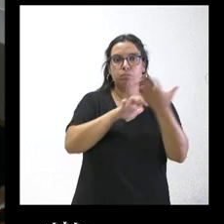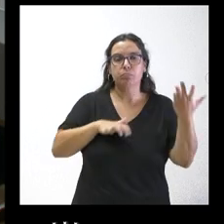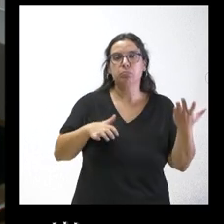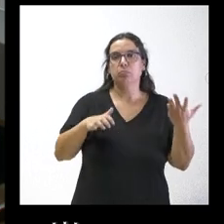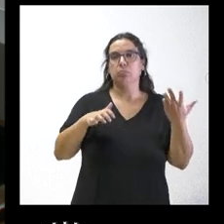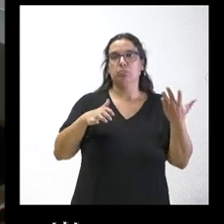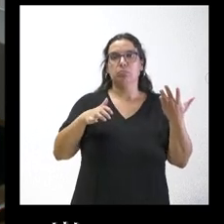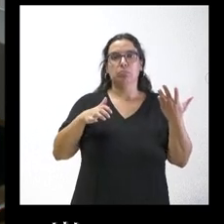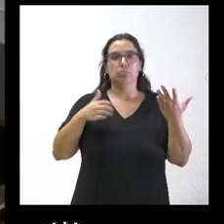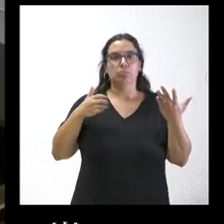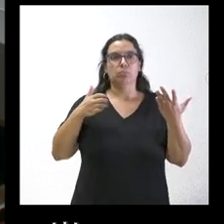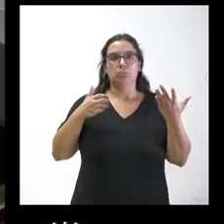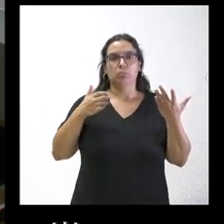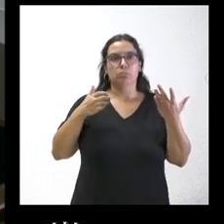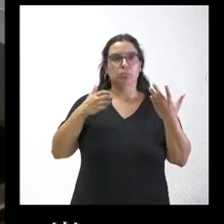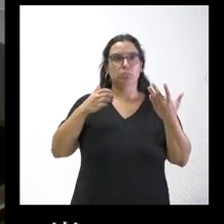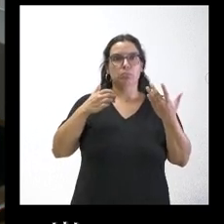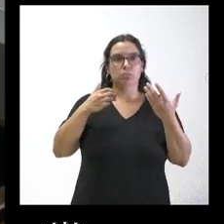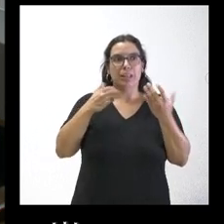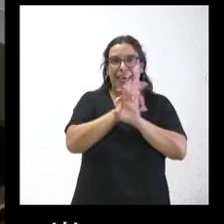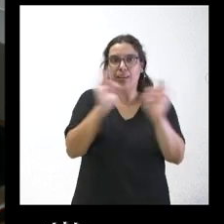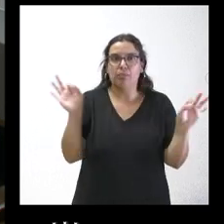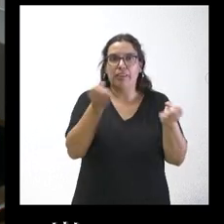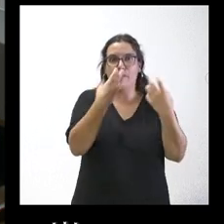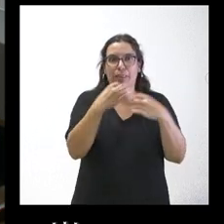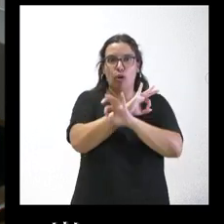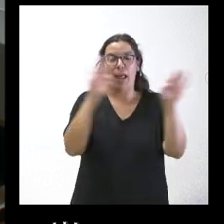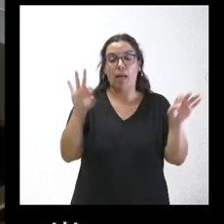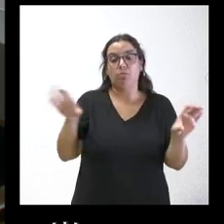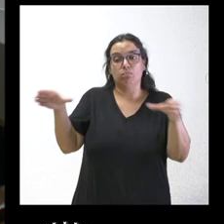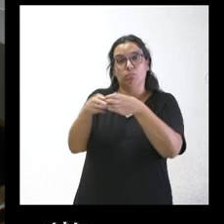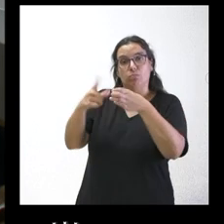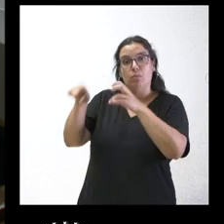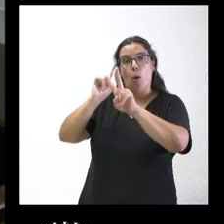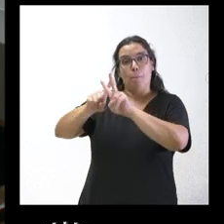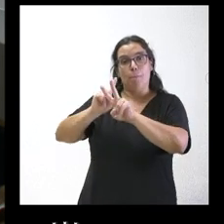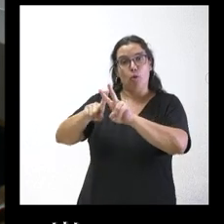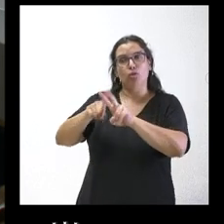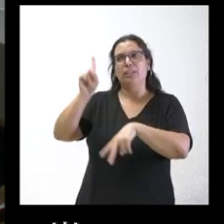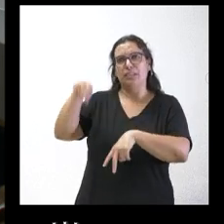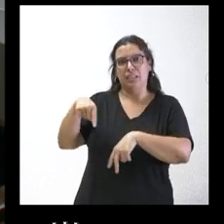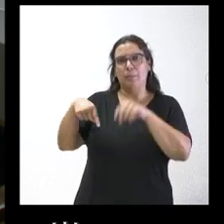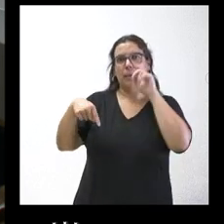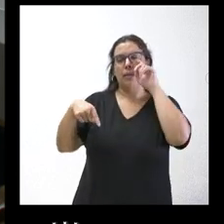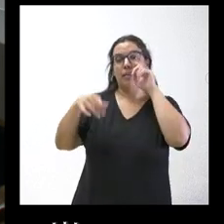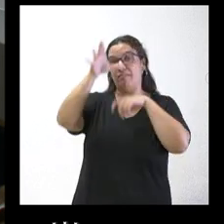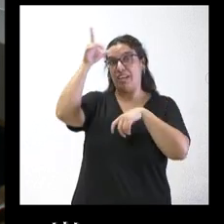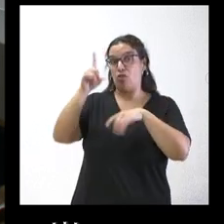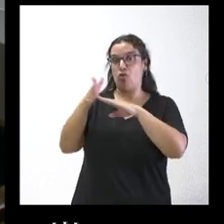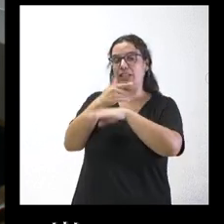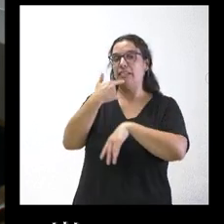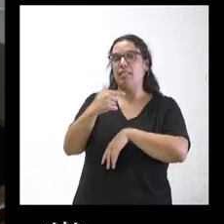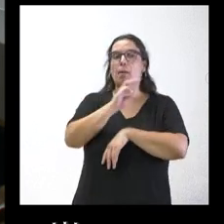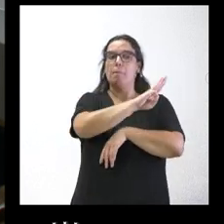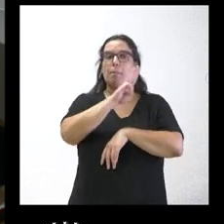ni alegación nada de nada de nada vox está dijo también antes de este verano que el partido